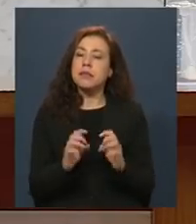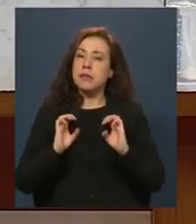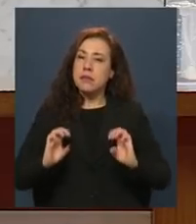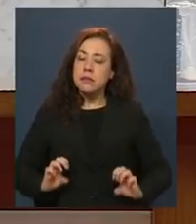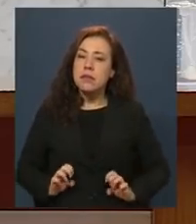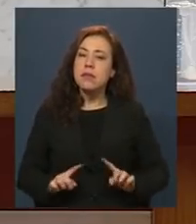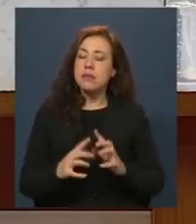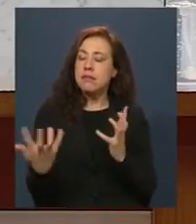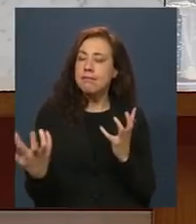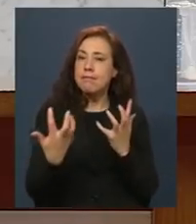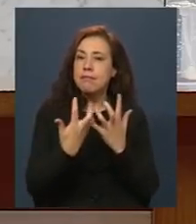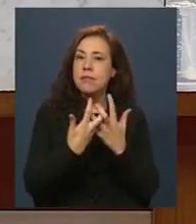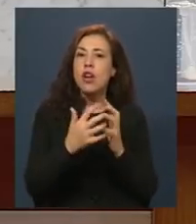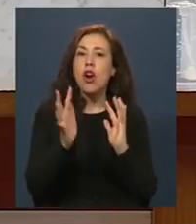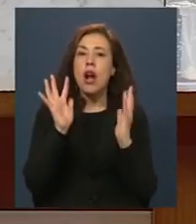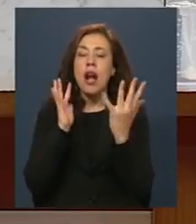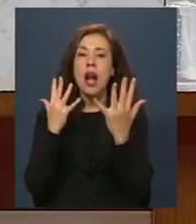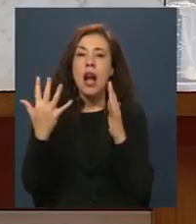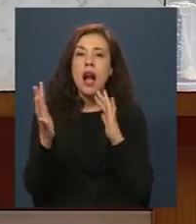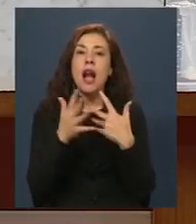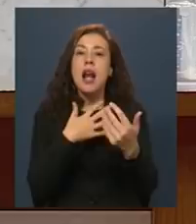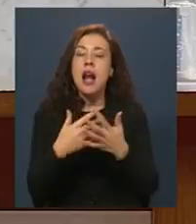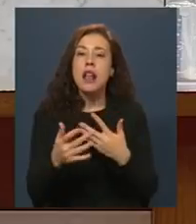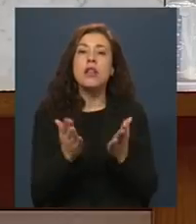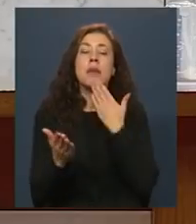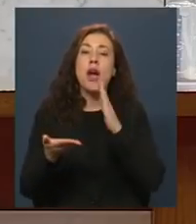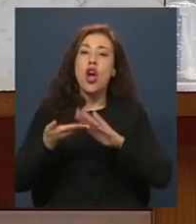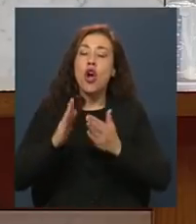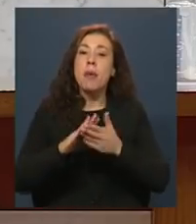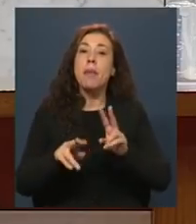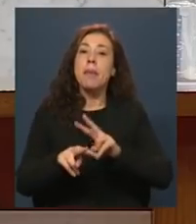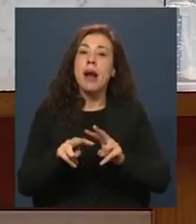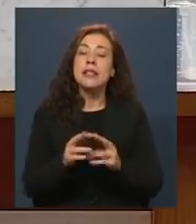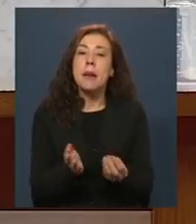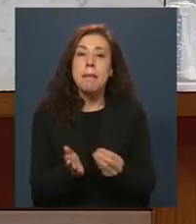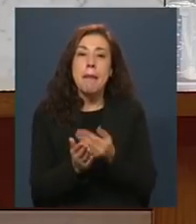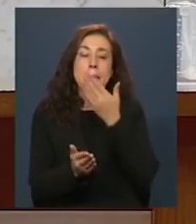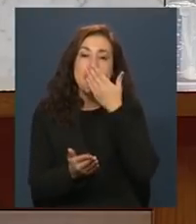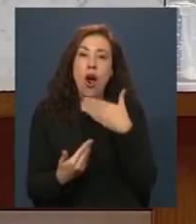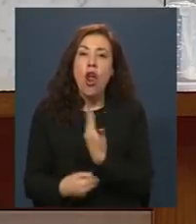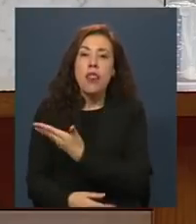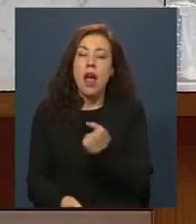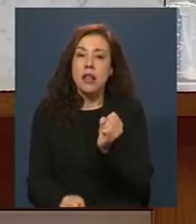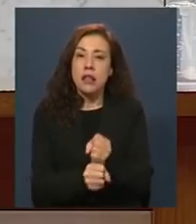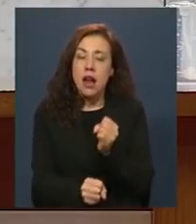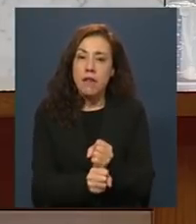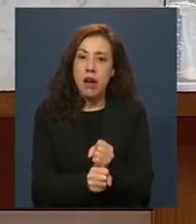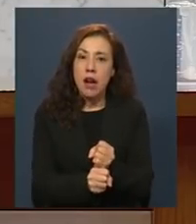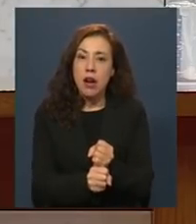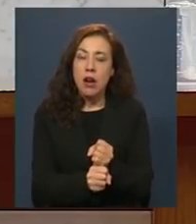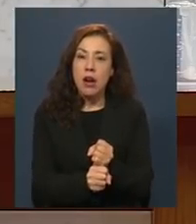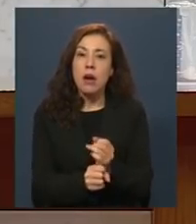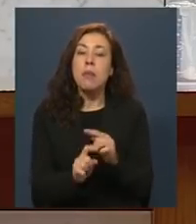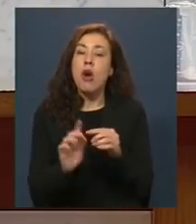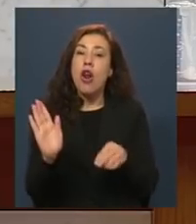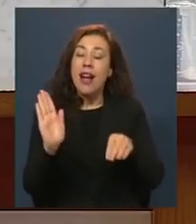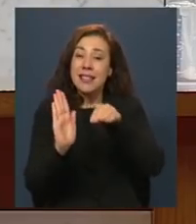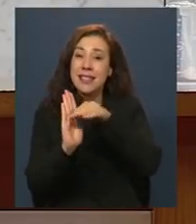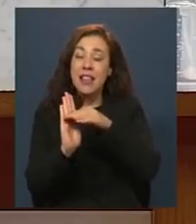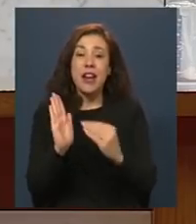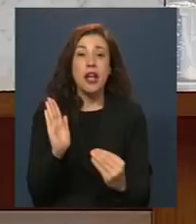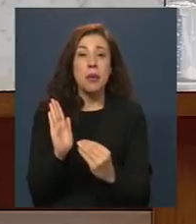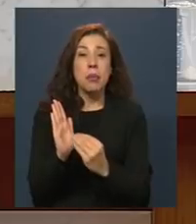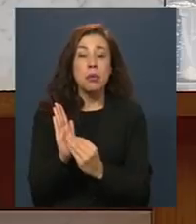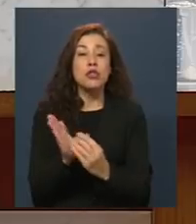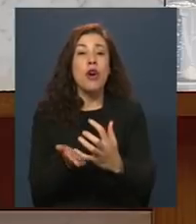en armonía con la naturaleza y las comunidades, para crear más y mejores empleos y a partir de los estándares fijados en